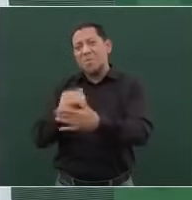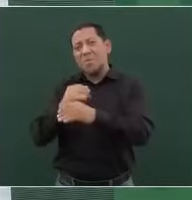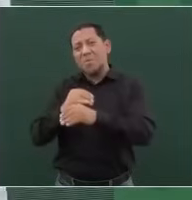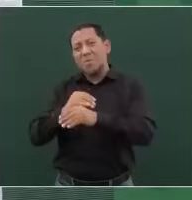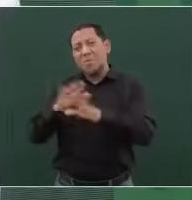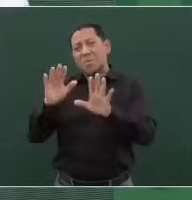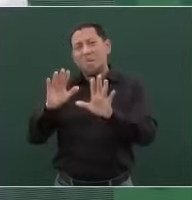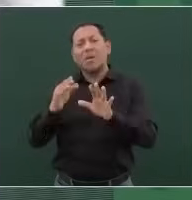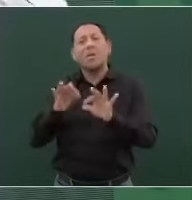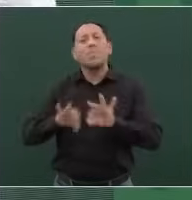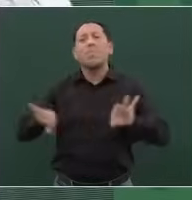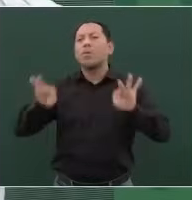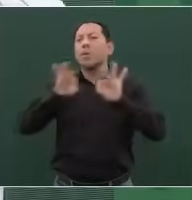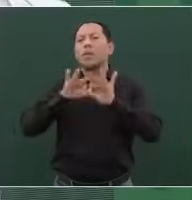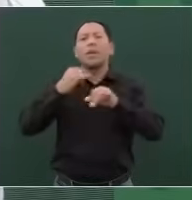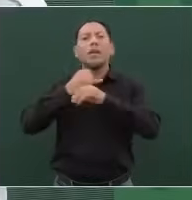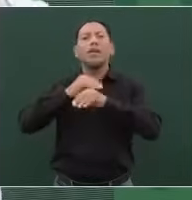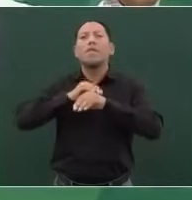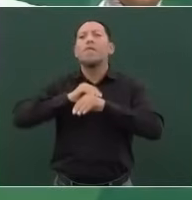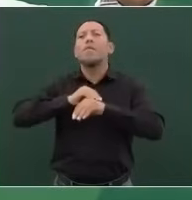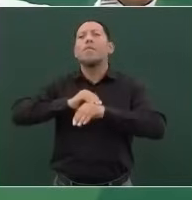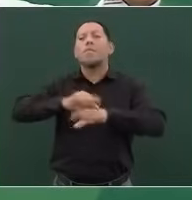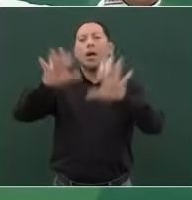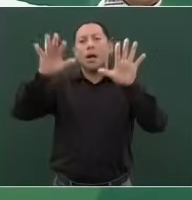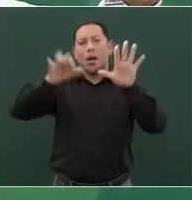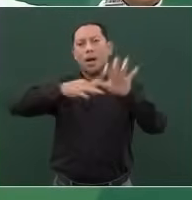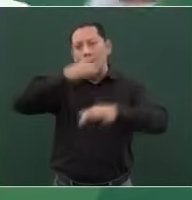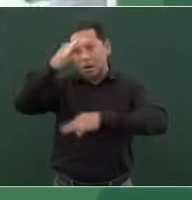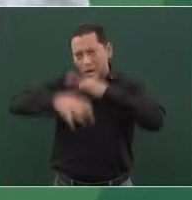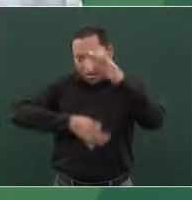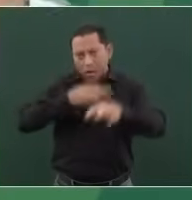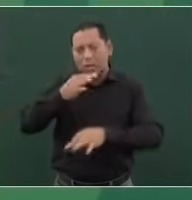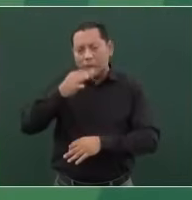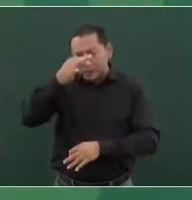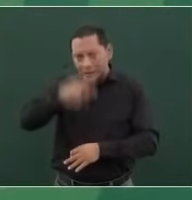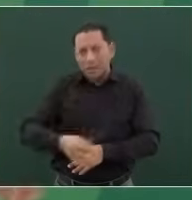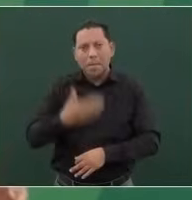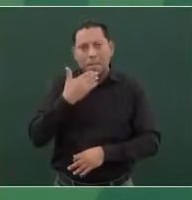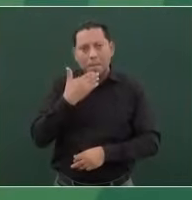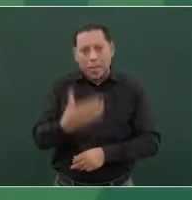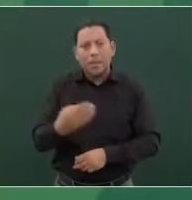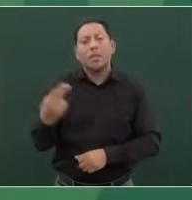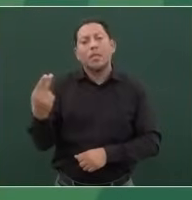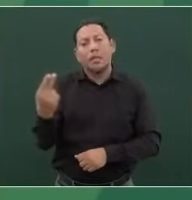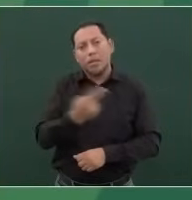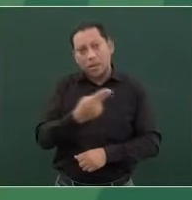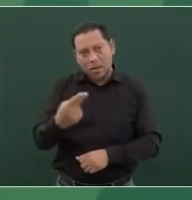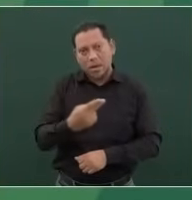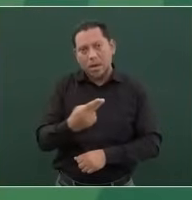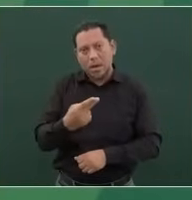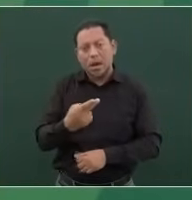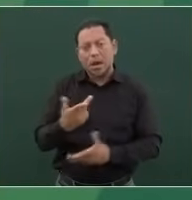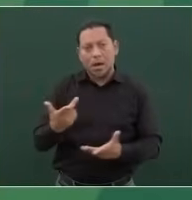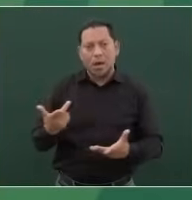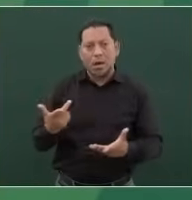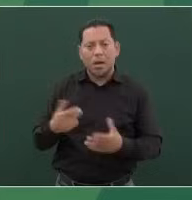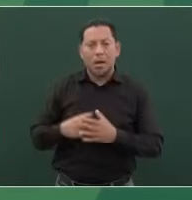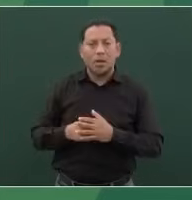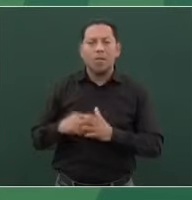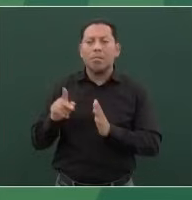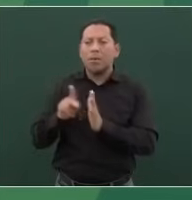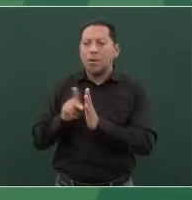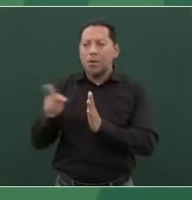Es nada más informar, informar, informar, informar. Y que los medios, porque